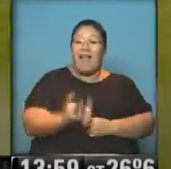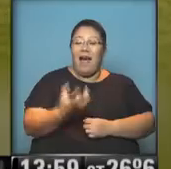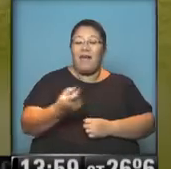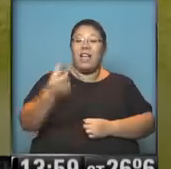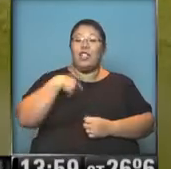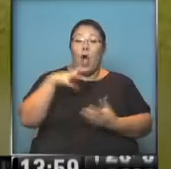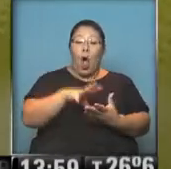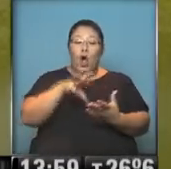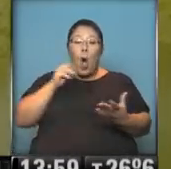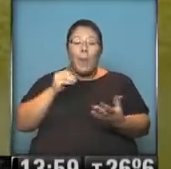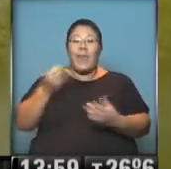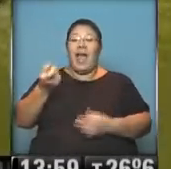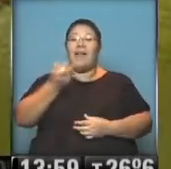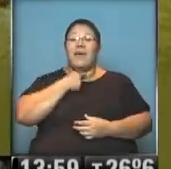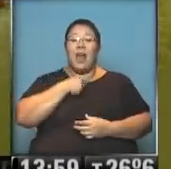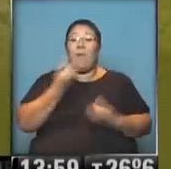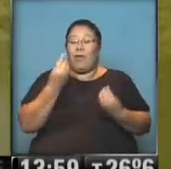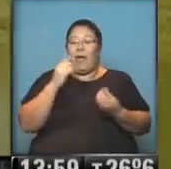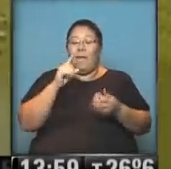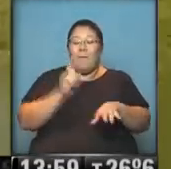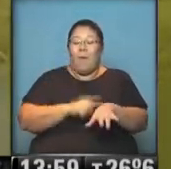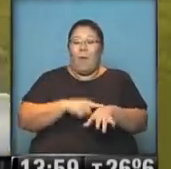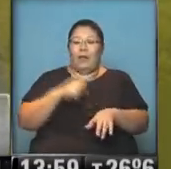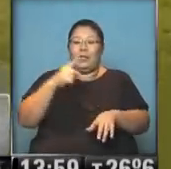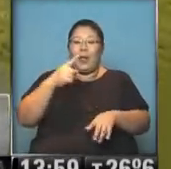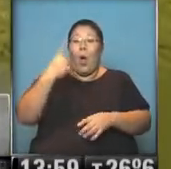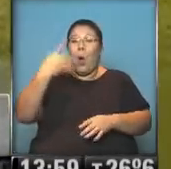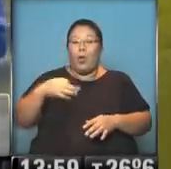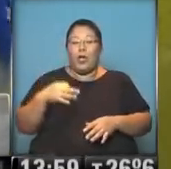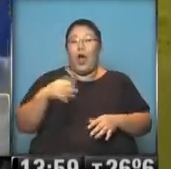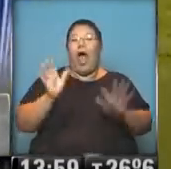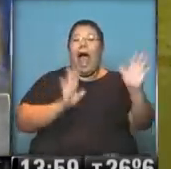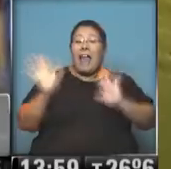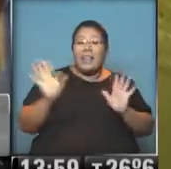copia de este momento único para mí, aunque el arquero no se vea favorecido.